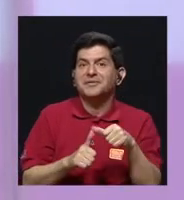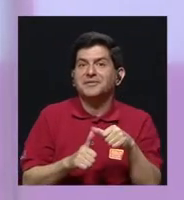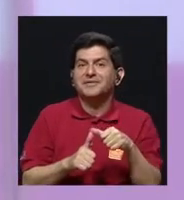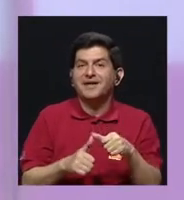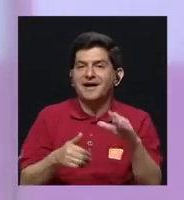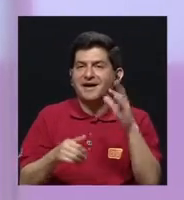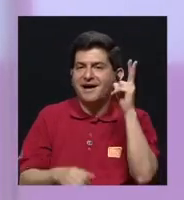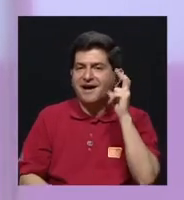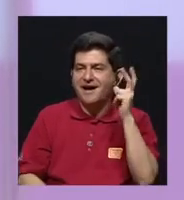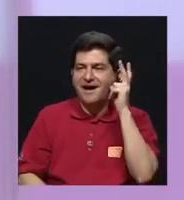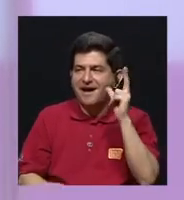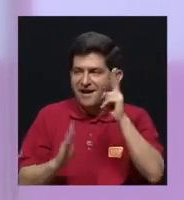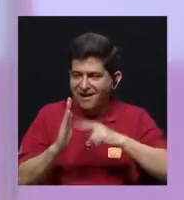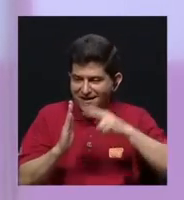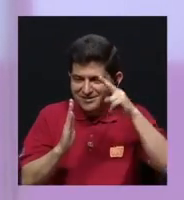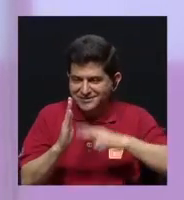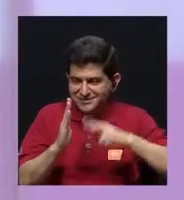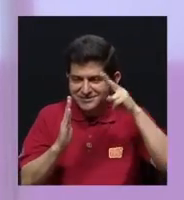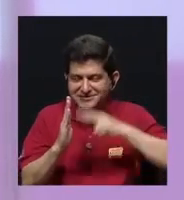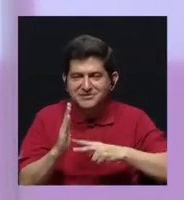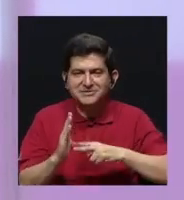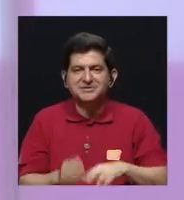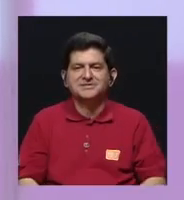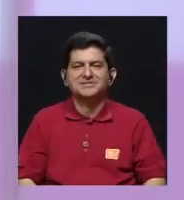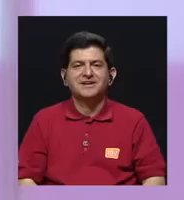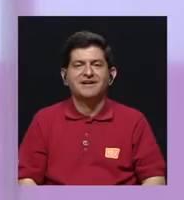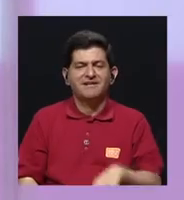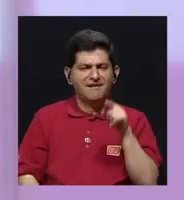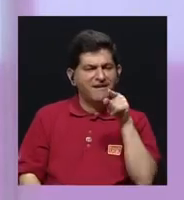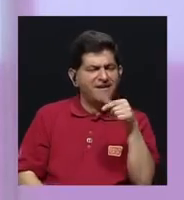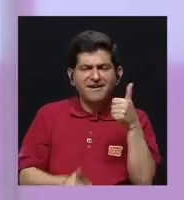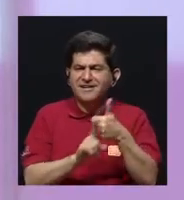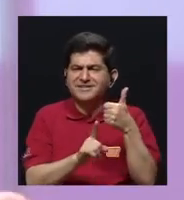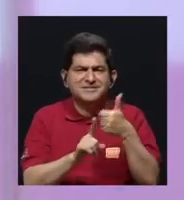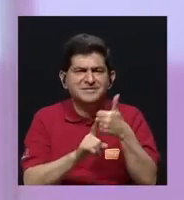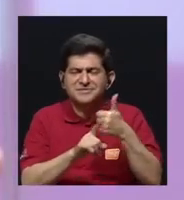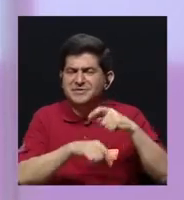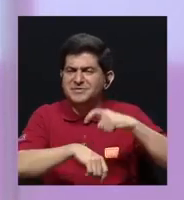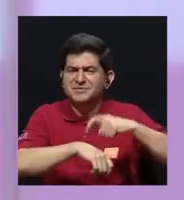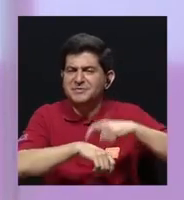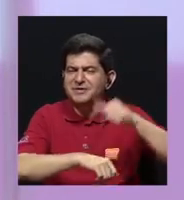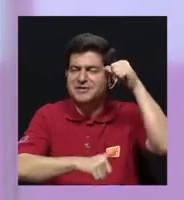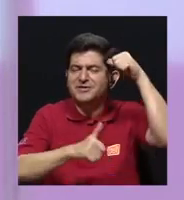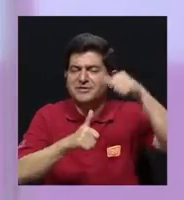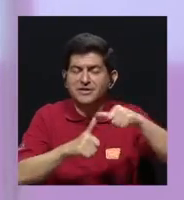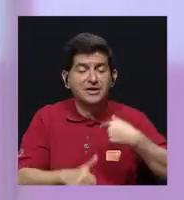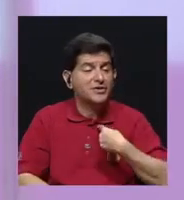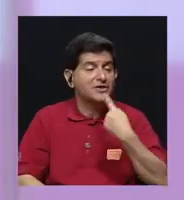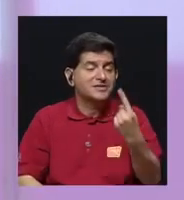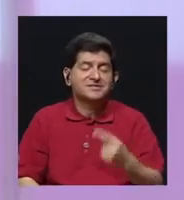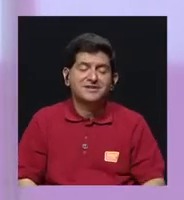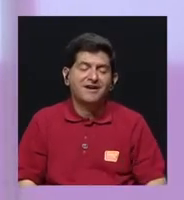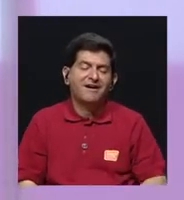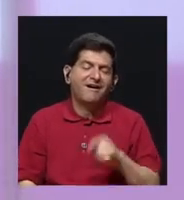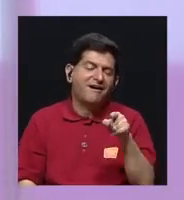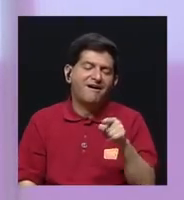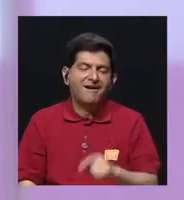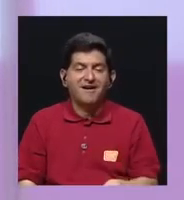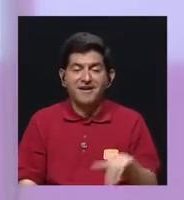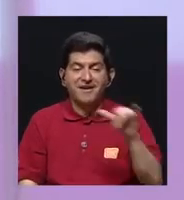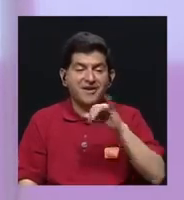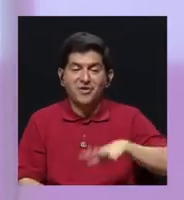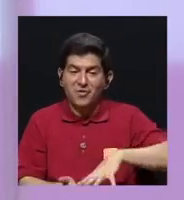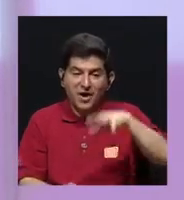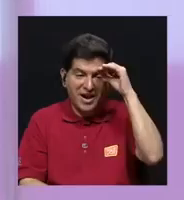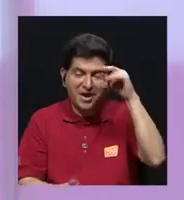al escucharme a mí estarlo leyendo y están estudiando el cuento, entonces él también me recordaba y yo le decía, ay, mi chiquito también está